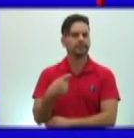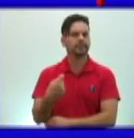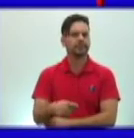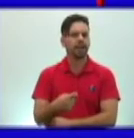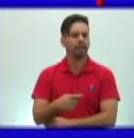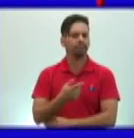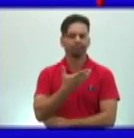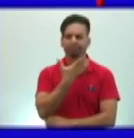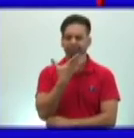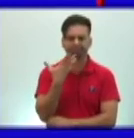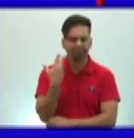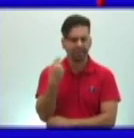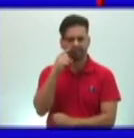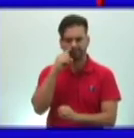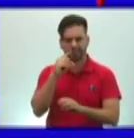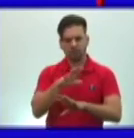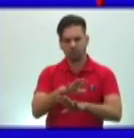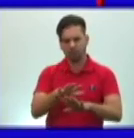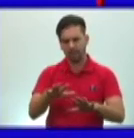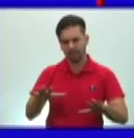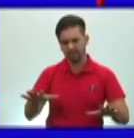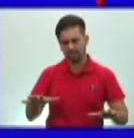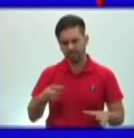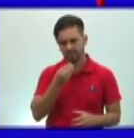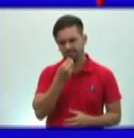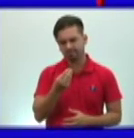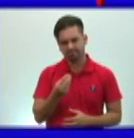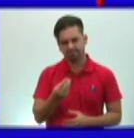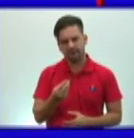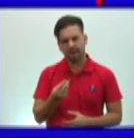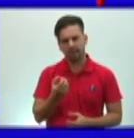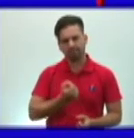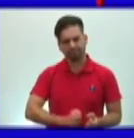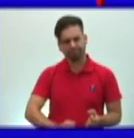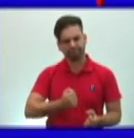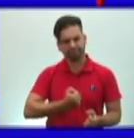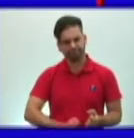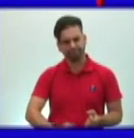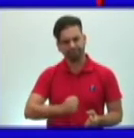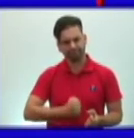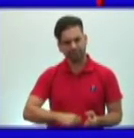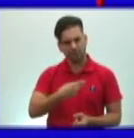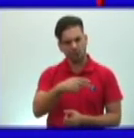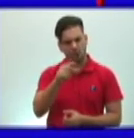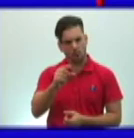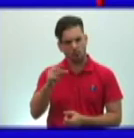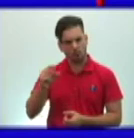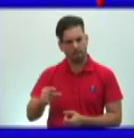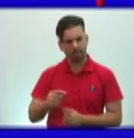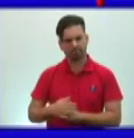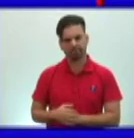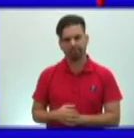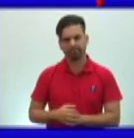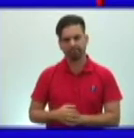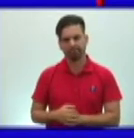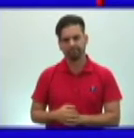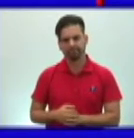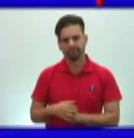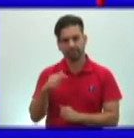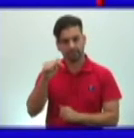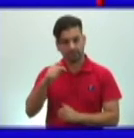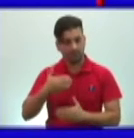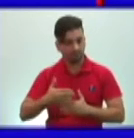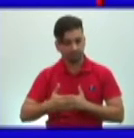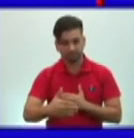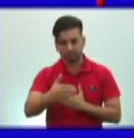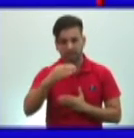la naturaleza que permite la reproducción del ser humano. Y los que ahondan y continúan los modelos